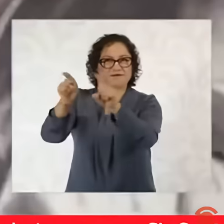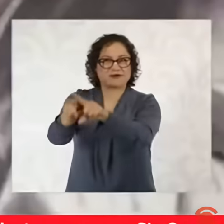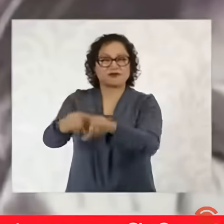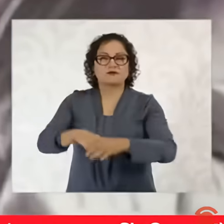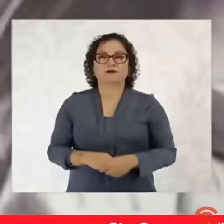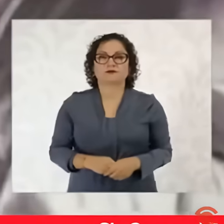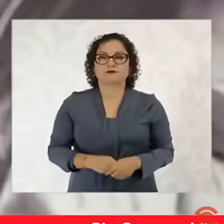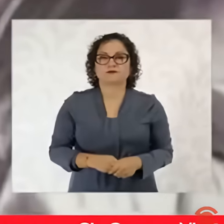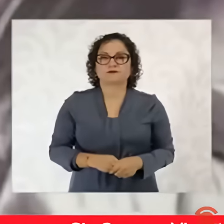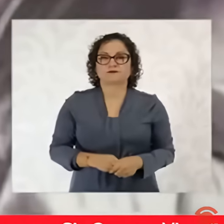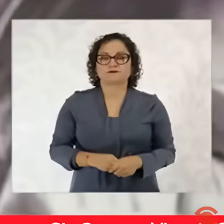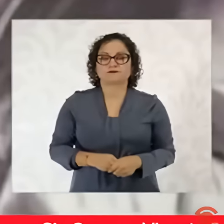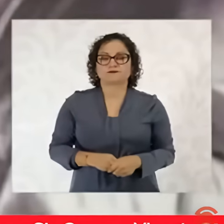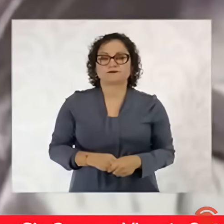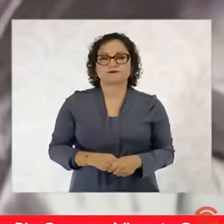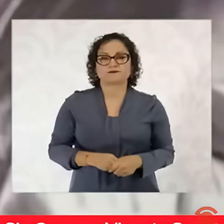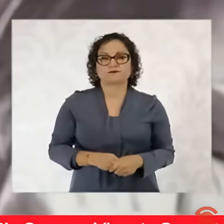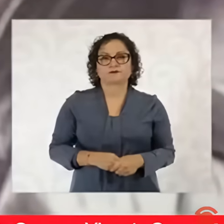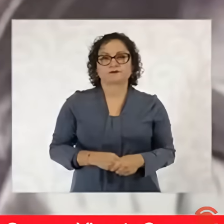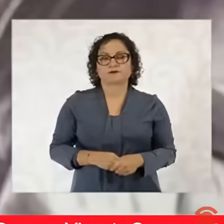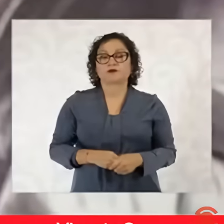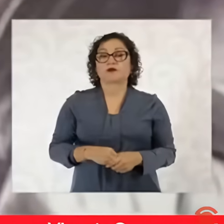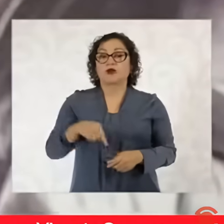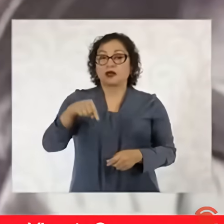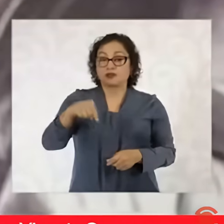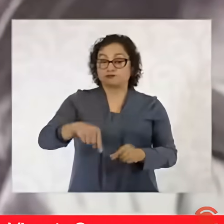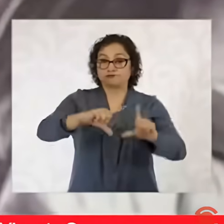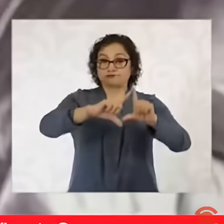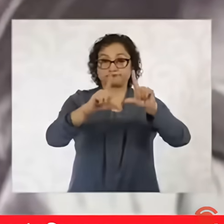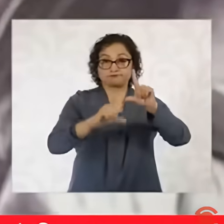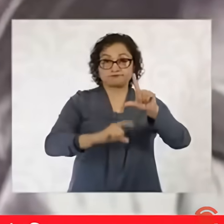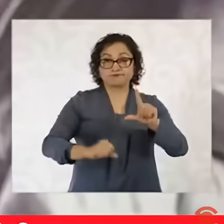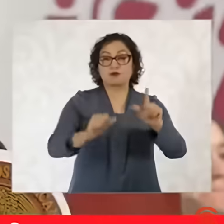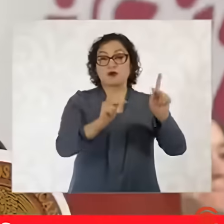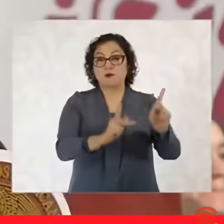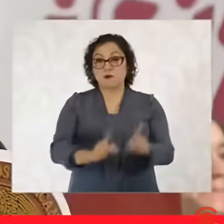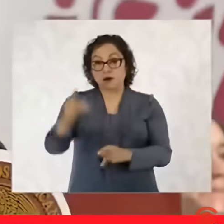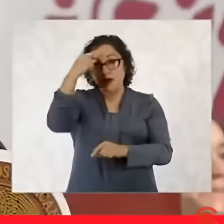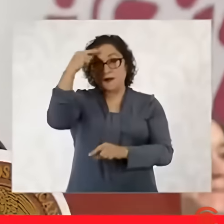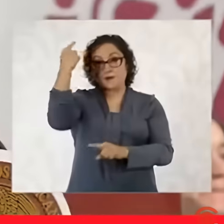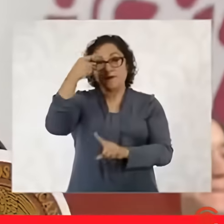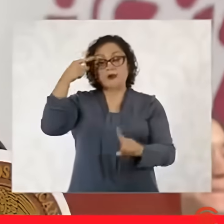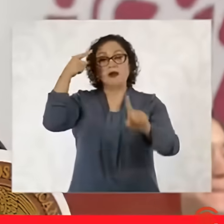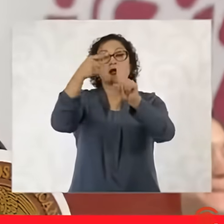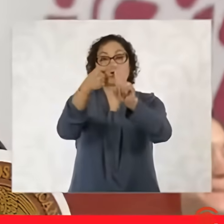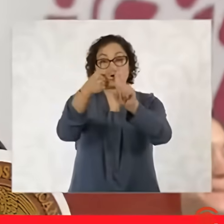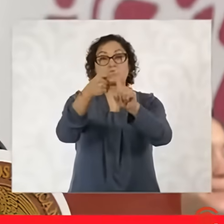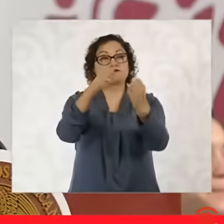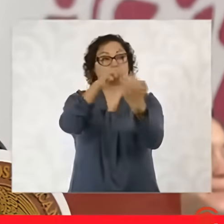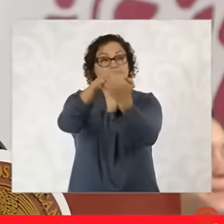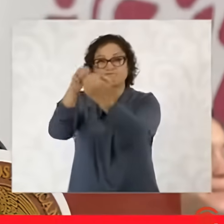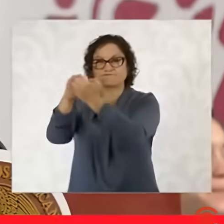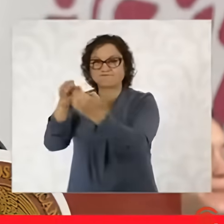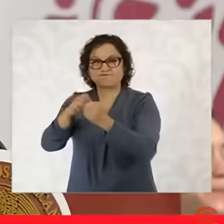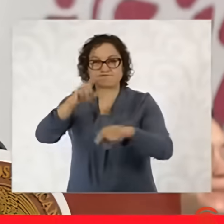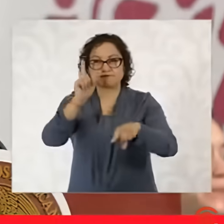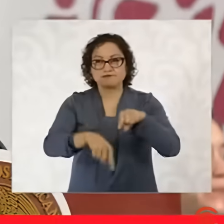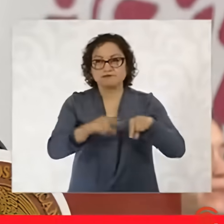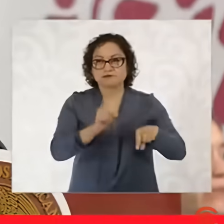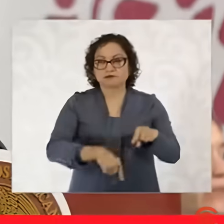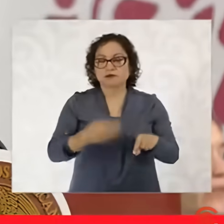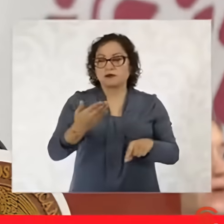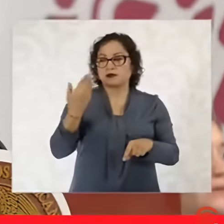A partir de la implementación de la Estrategia Nacional contra la Extorsión, el pasado 6 de julio, instruida por la presidenta Claudia